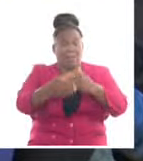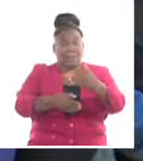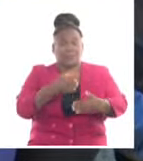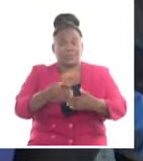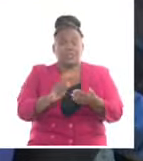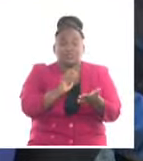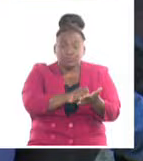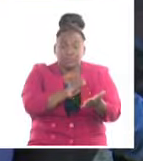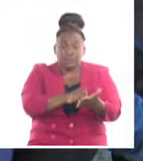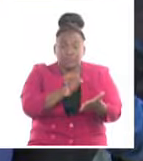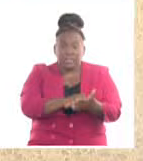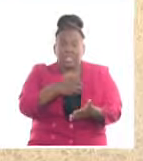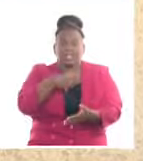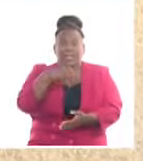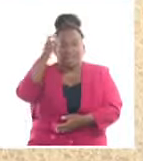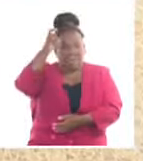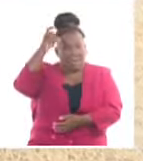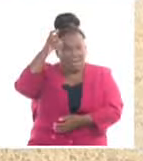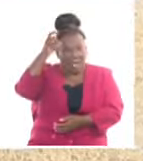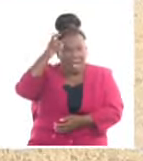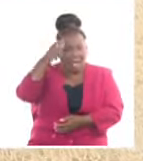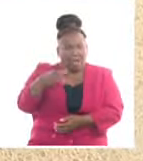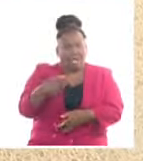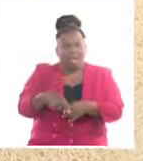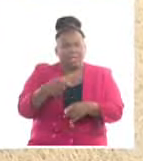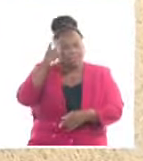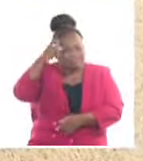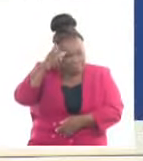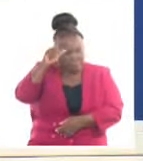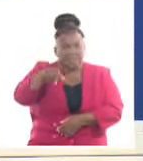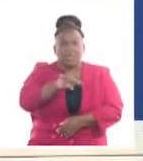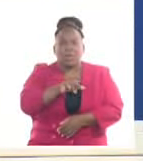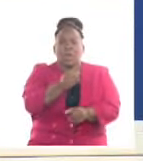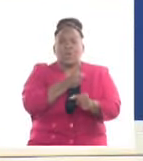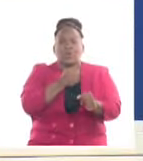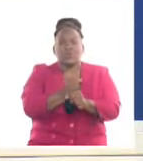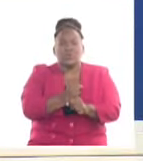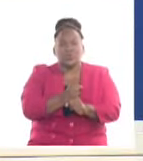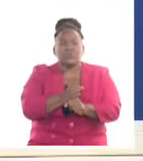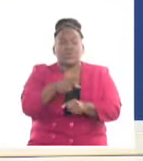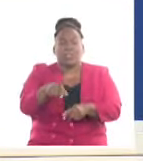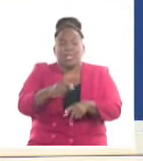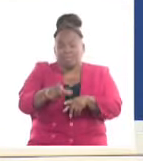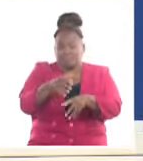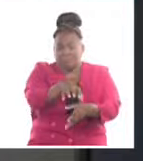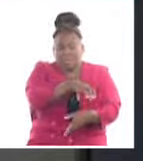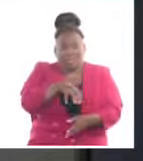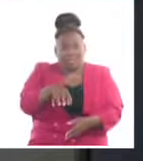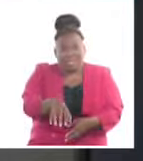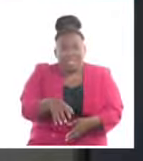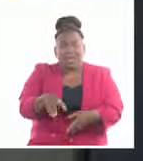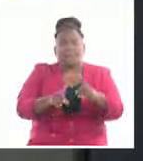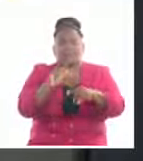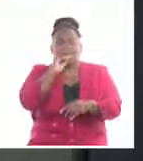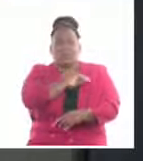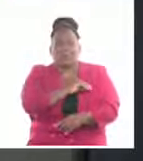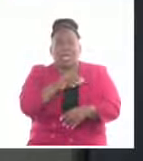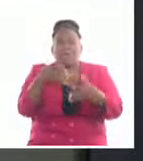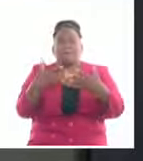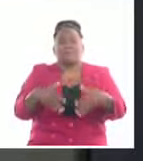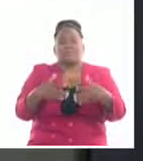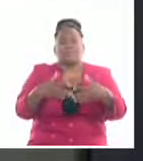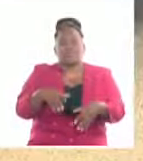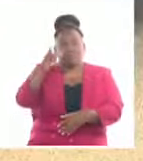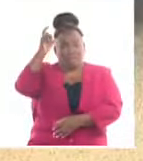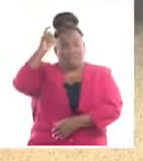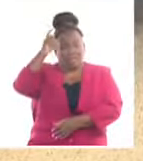registro y tenencia del ganado mayor, así como de la utilización de equipos, tecnologías e insumos para la producción de ganado. En el